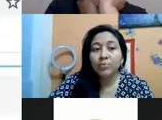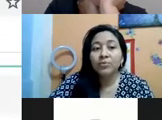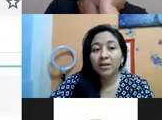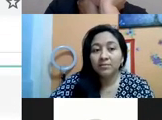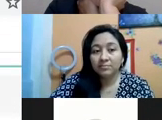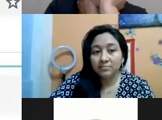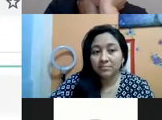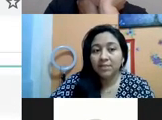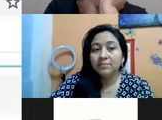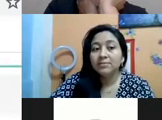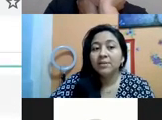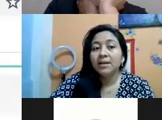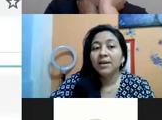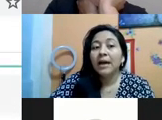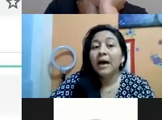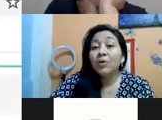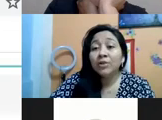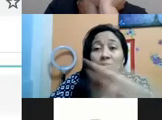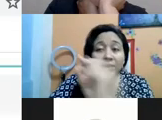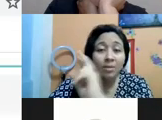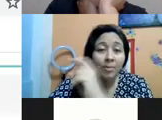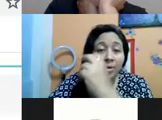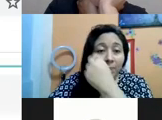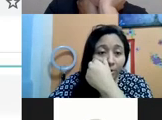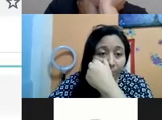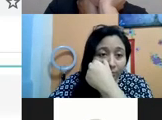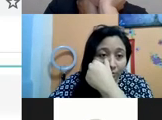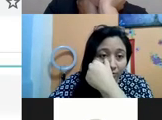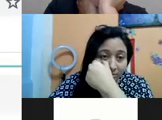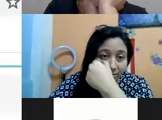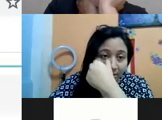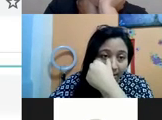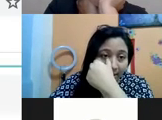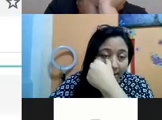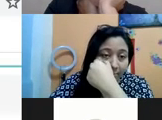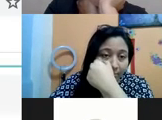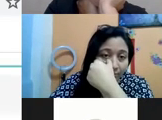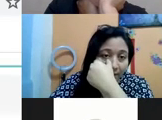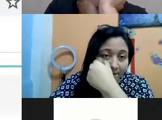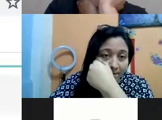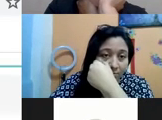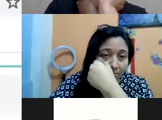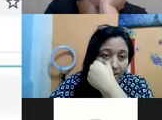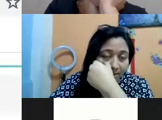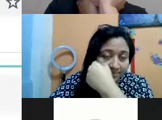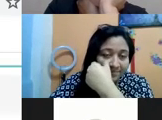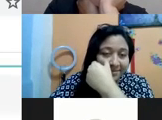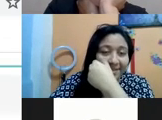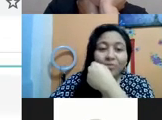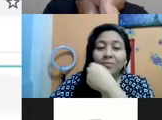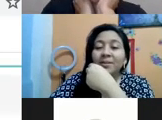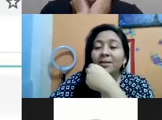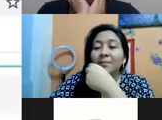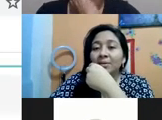su puntaje, ¿sí? Aunque solo teníamos programado 2 puntos, el campus hace su magia